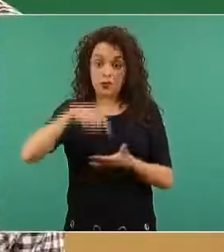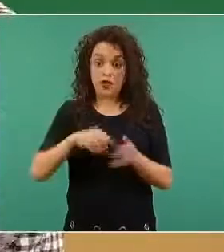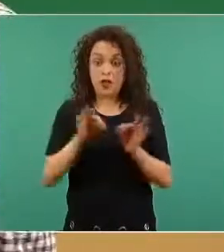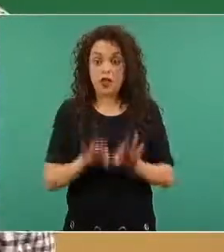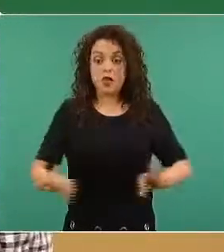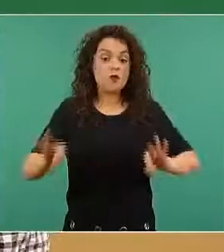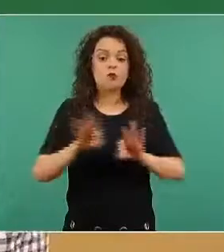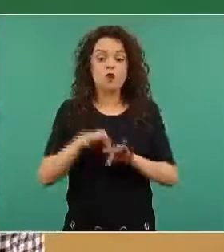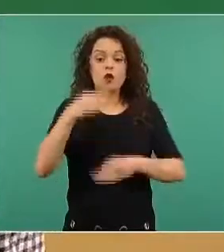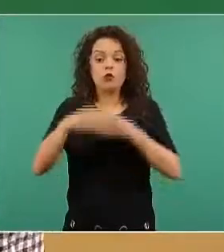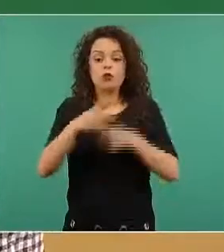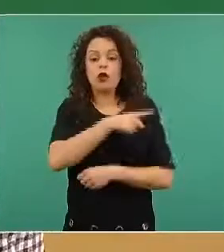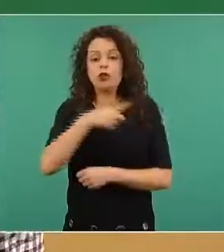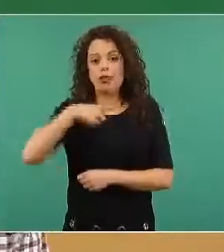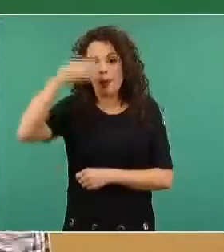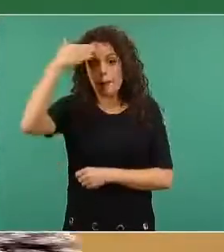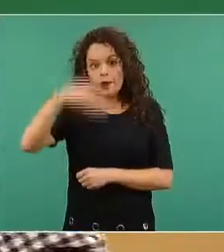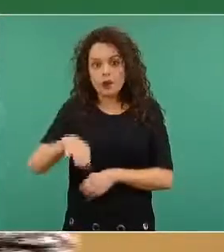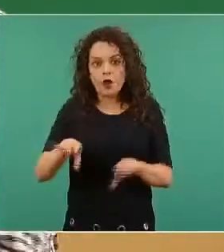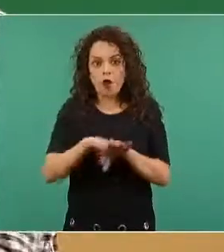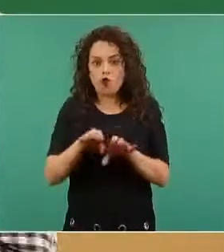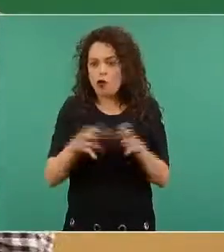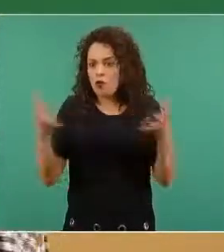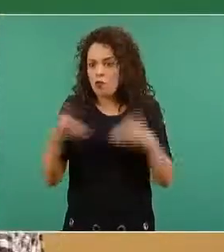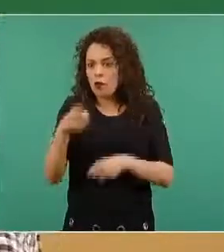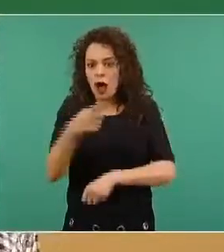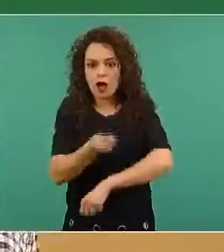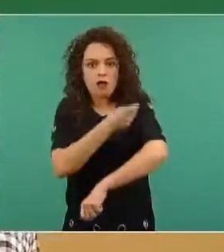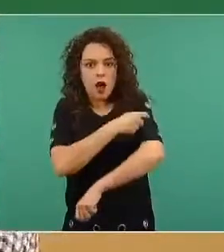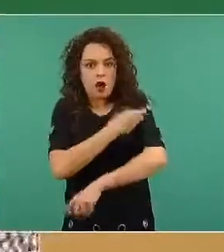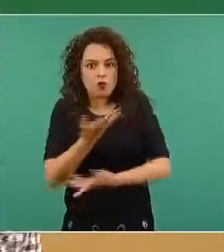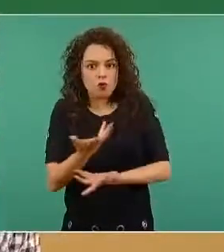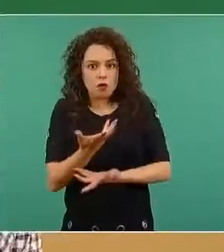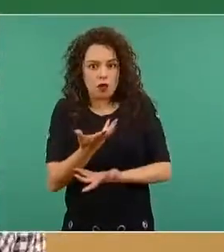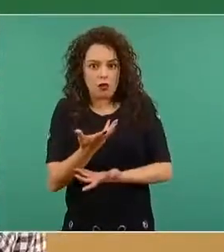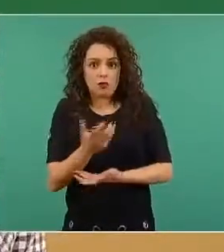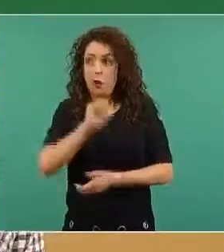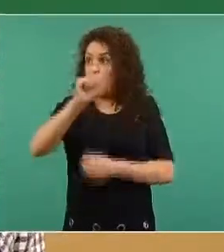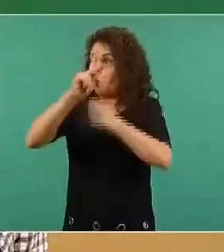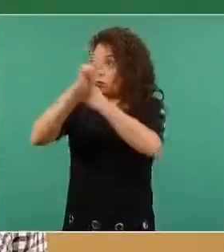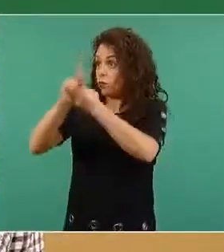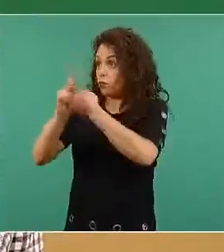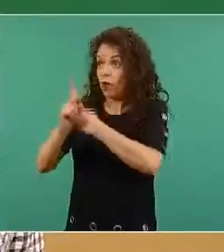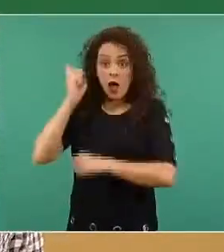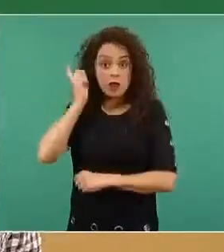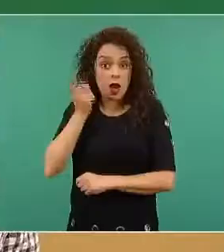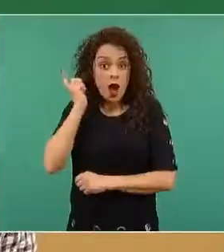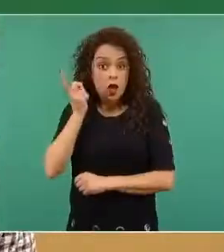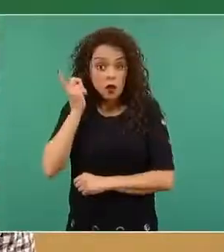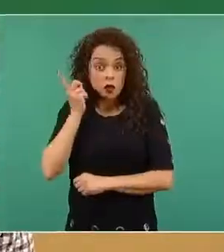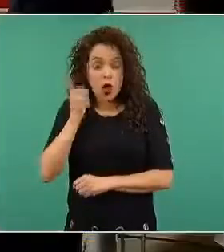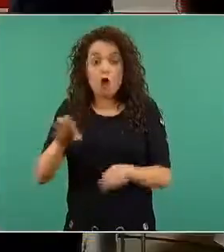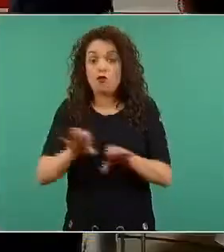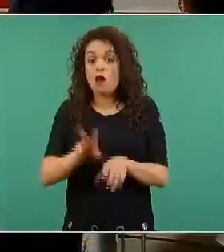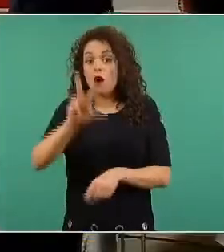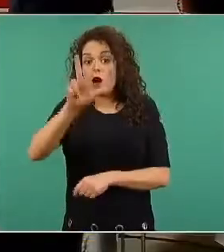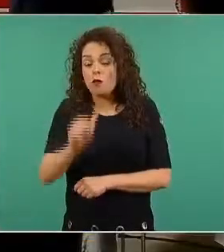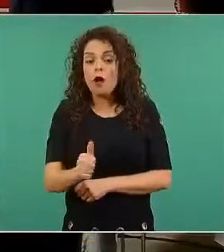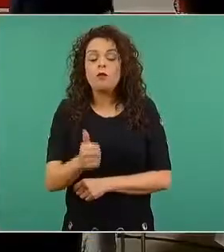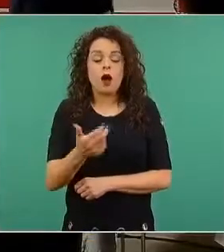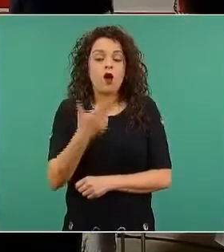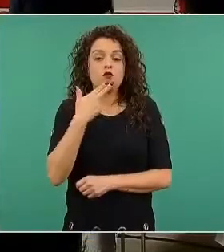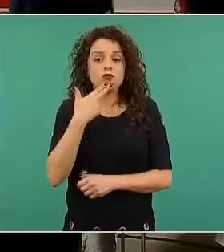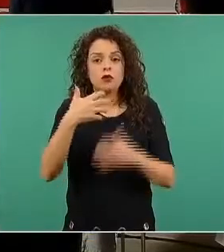está comportando la vacuna que se está poniendo. No estoy seguro si en otros países del mundo se presenta todos los días cómo va funcionando